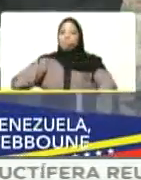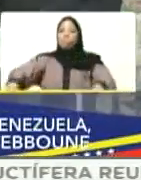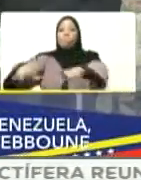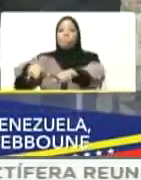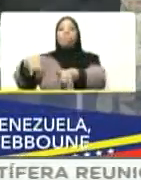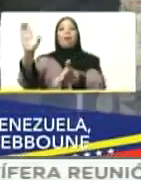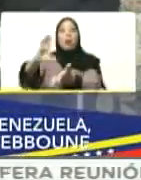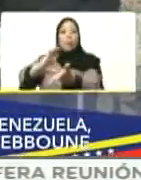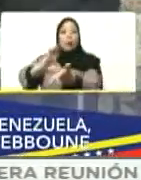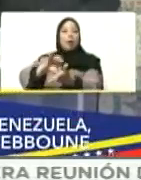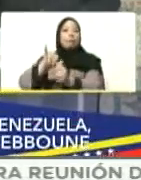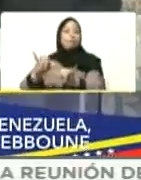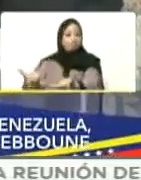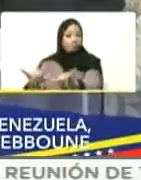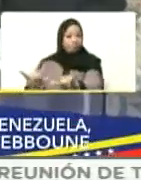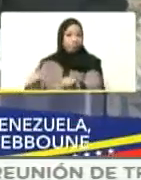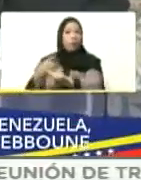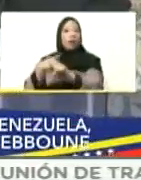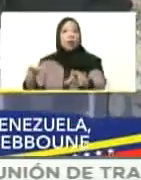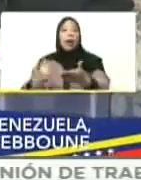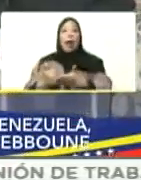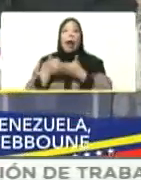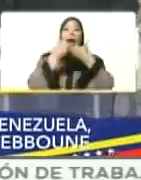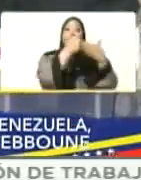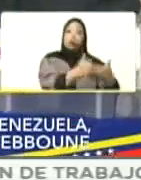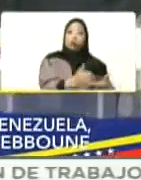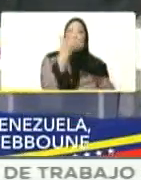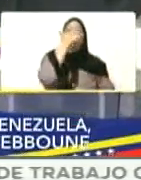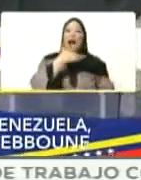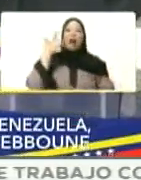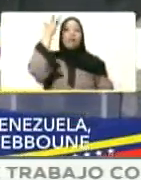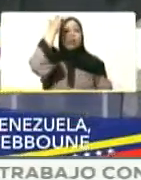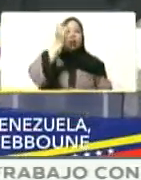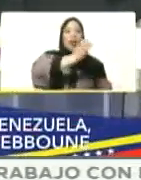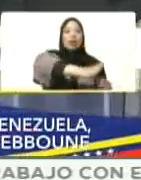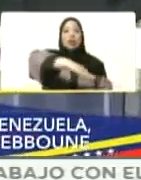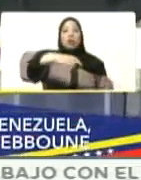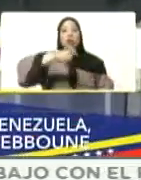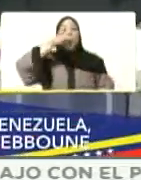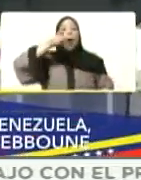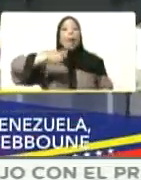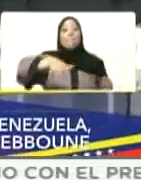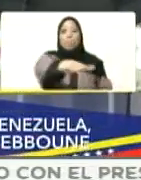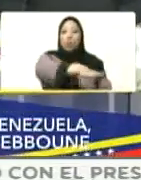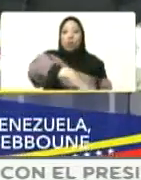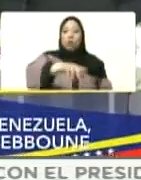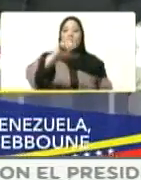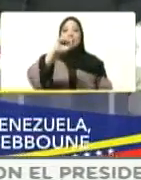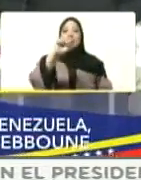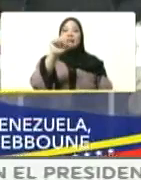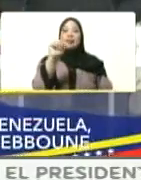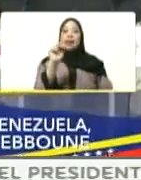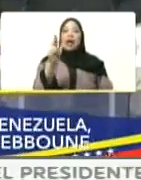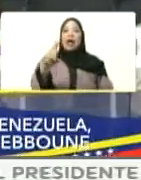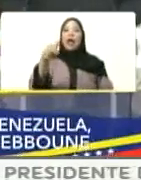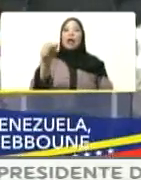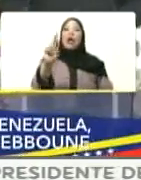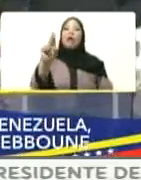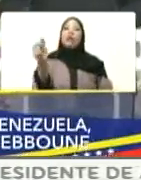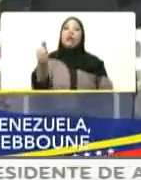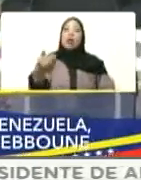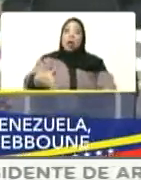hemos evocado el Sahara Occidental y la ayuda que tenemos que proveer al pueblo saharaui para lograr un referéndum para